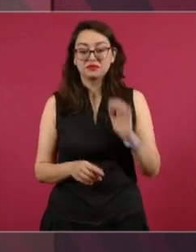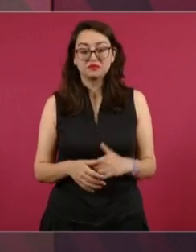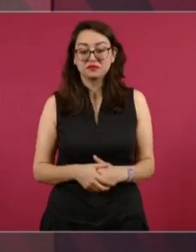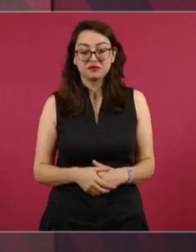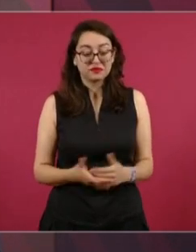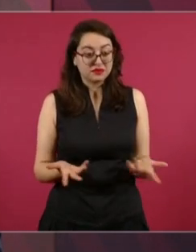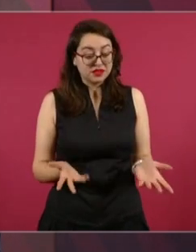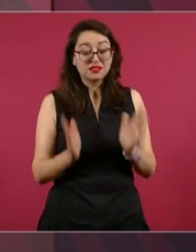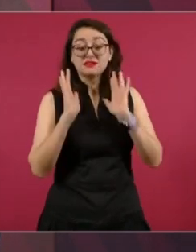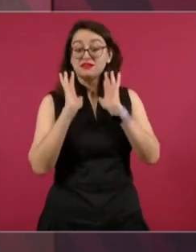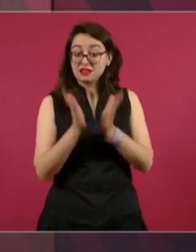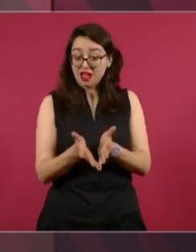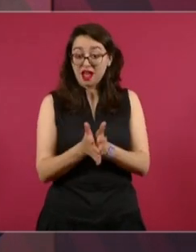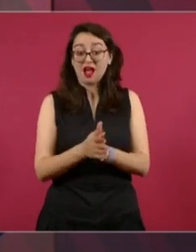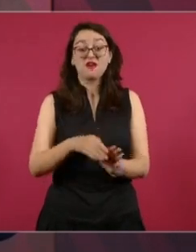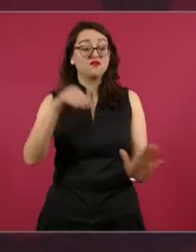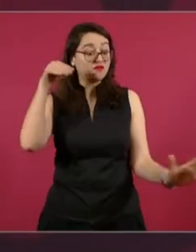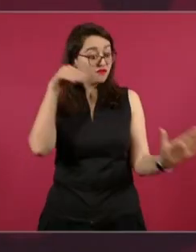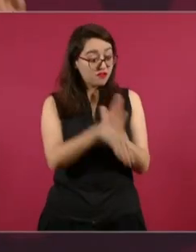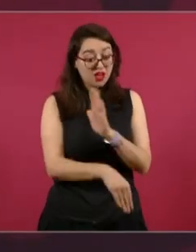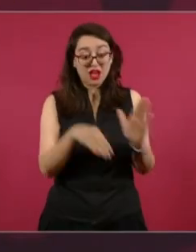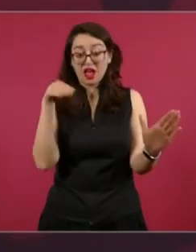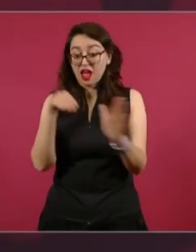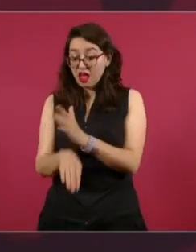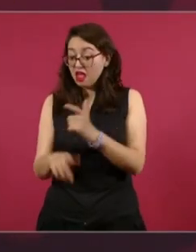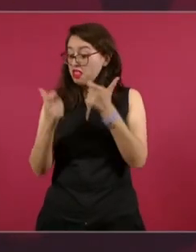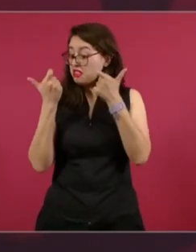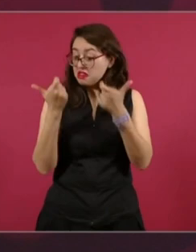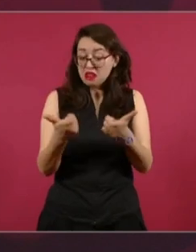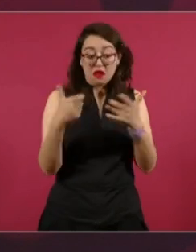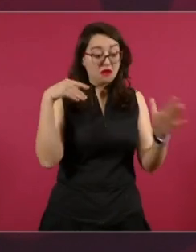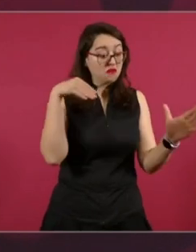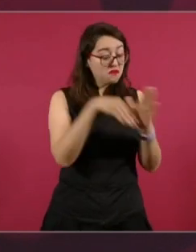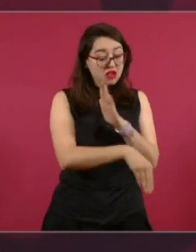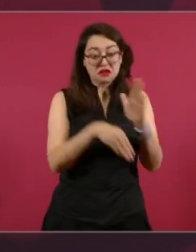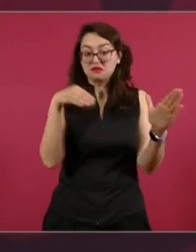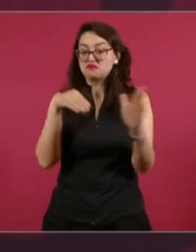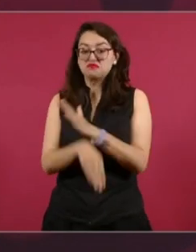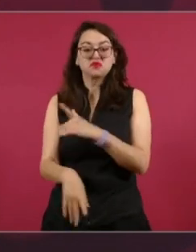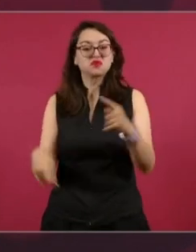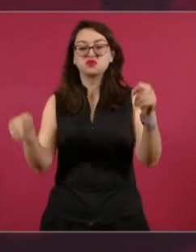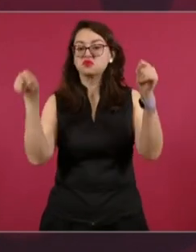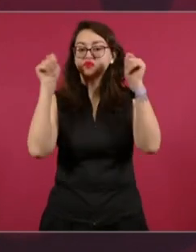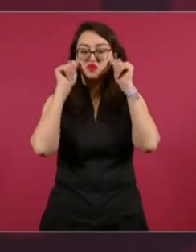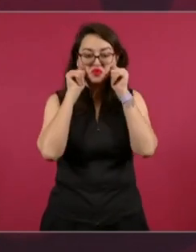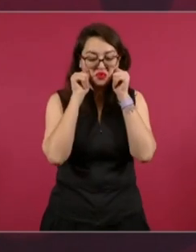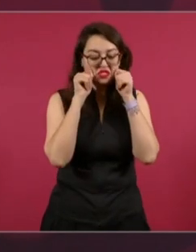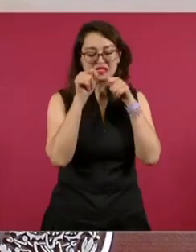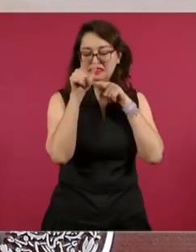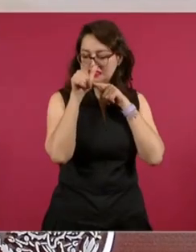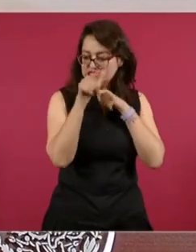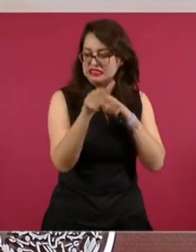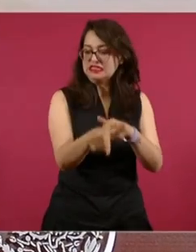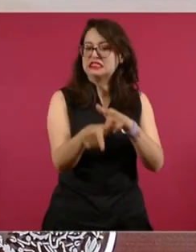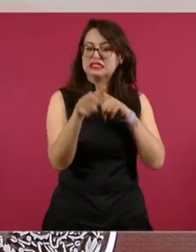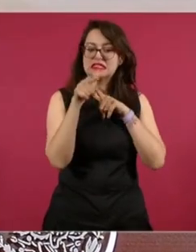aún llevando al fracaso la planta, se siguieron